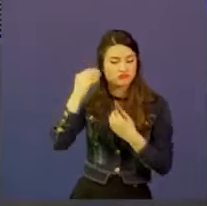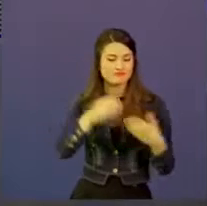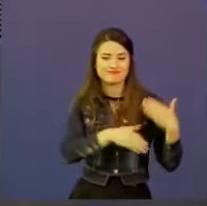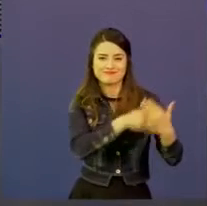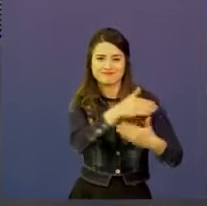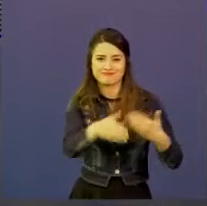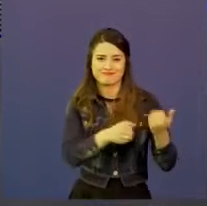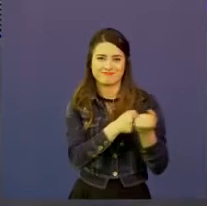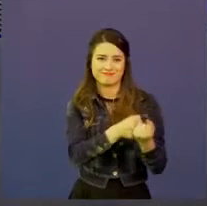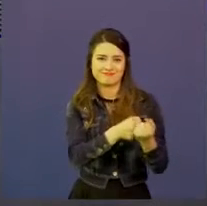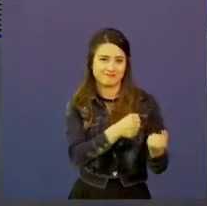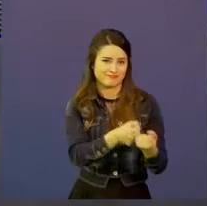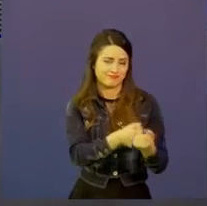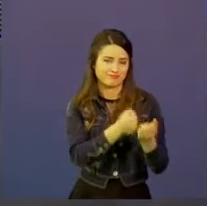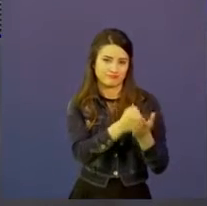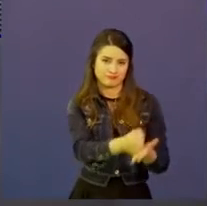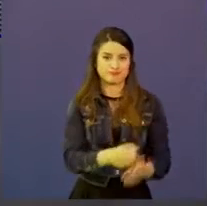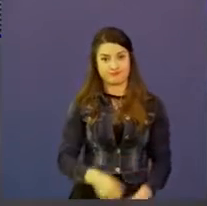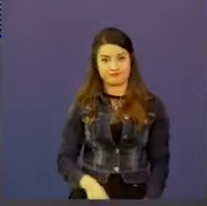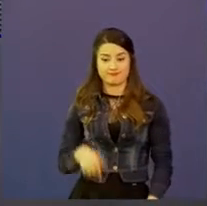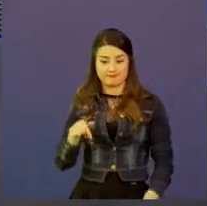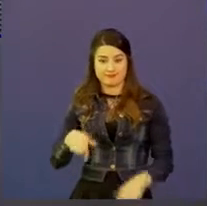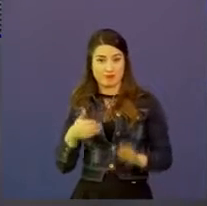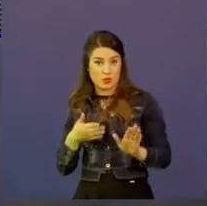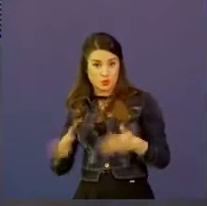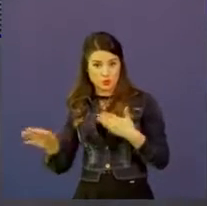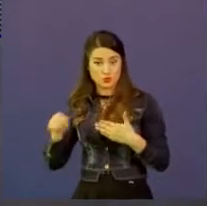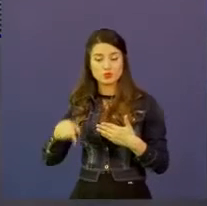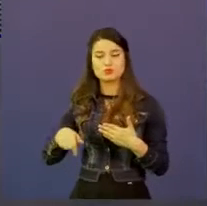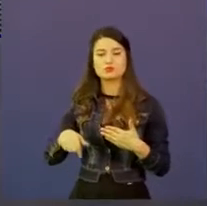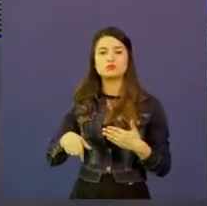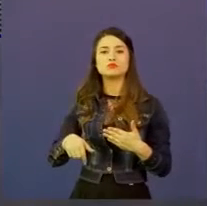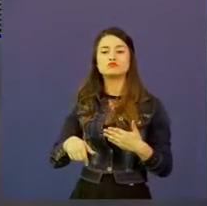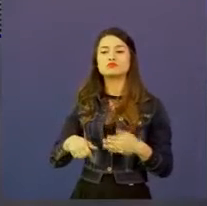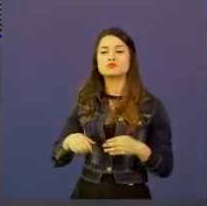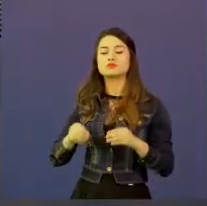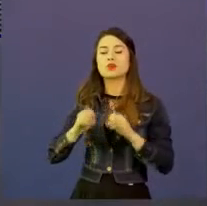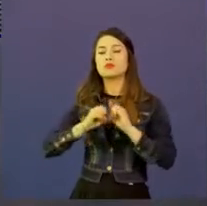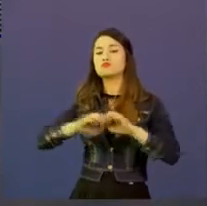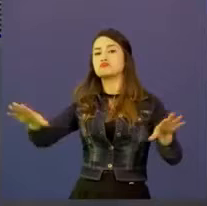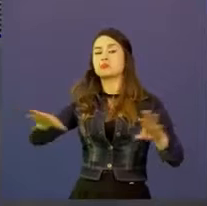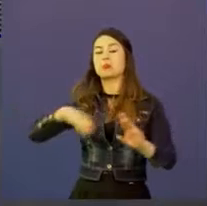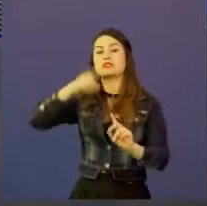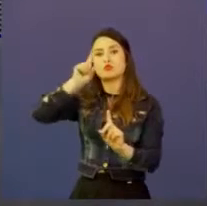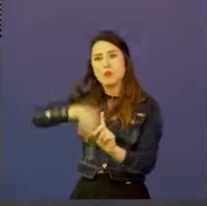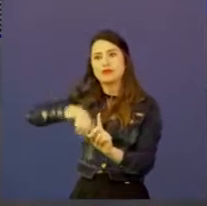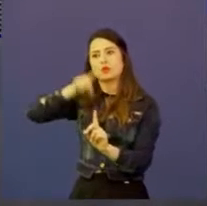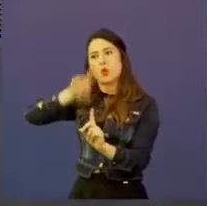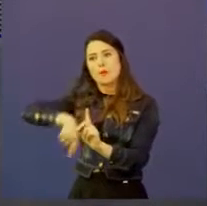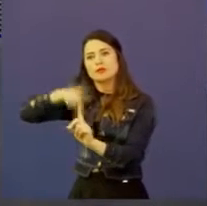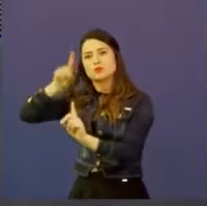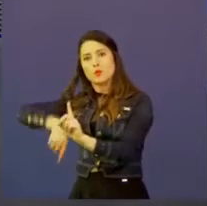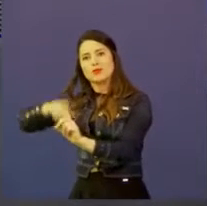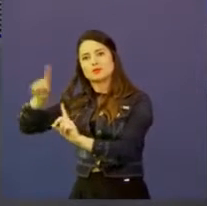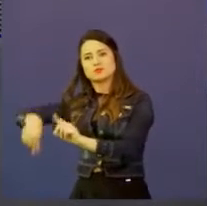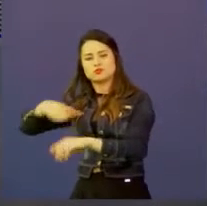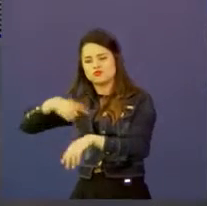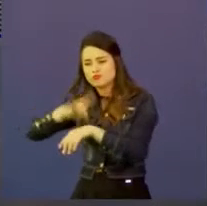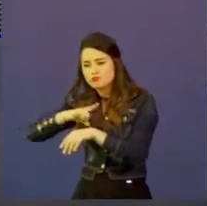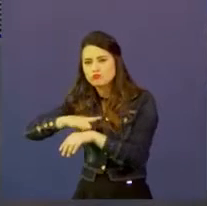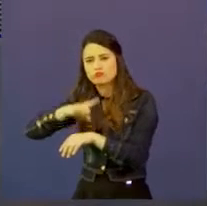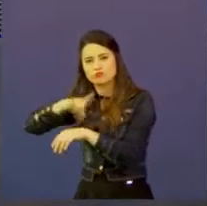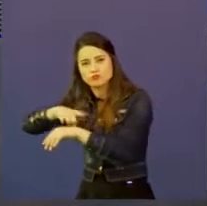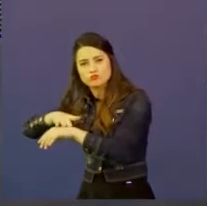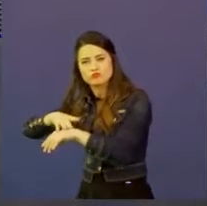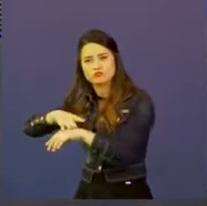estamos puliendo, cada mes estamos haciendo como una retroalimentación muy juiciosa, siempre velando por que de verdad